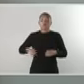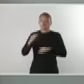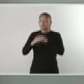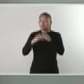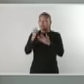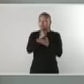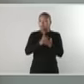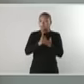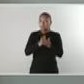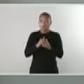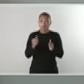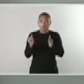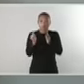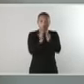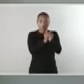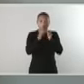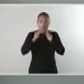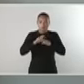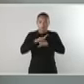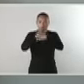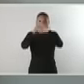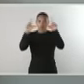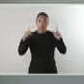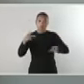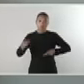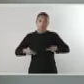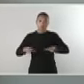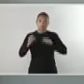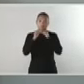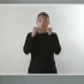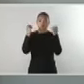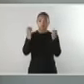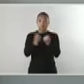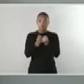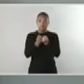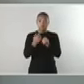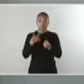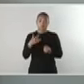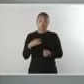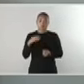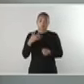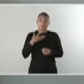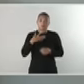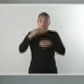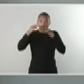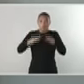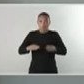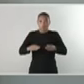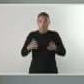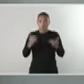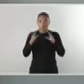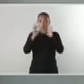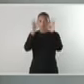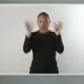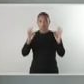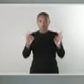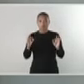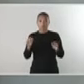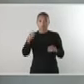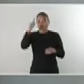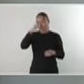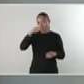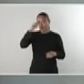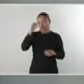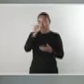juntos vamos a despertar una gran participación social mi compromiso es firme formaremos consejos ciudadanos para